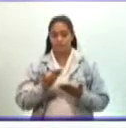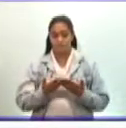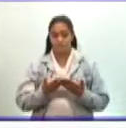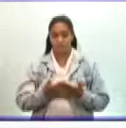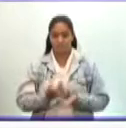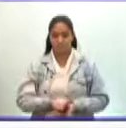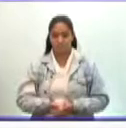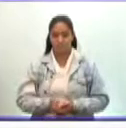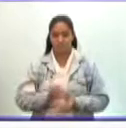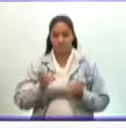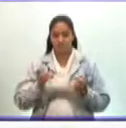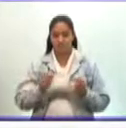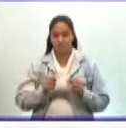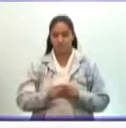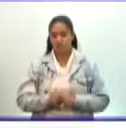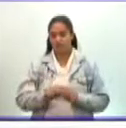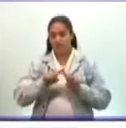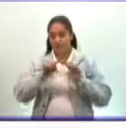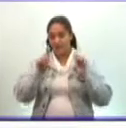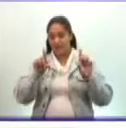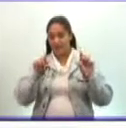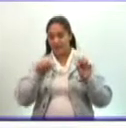el área del cuadrilátero